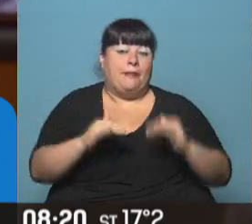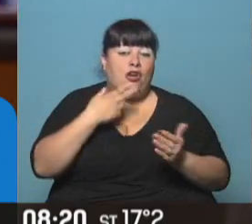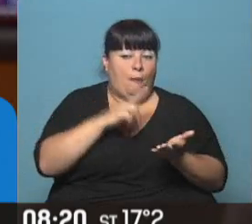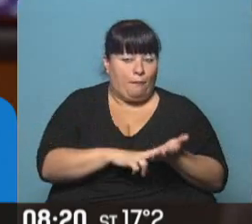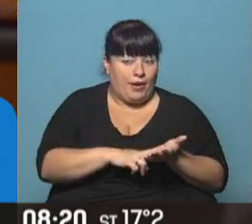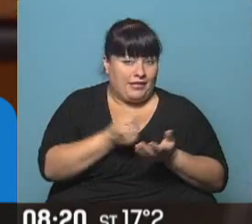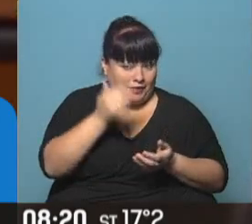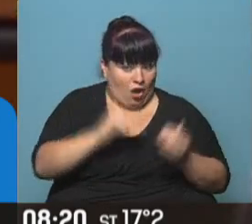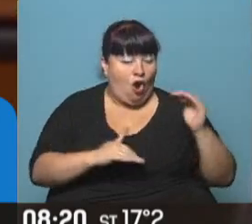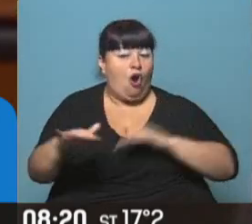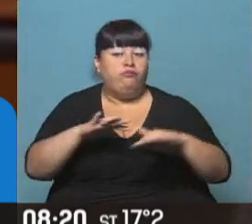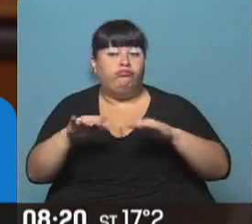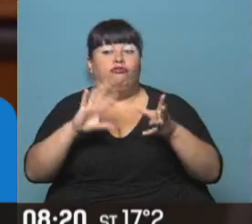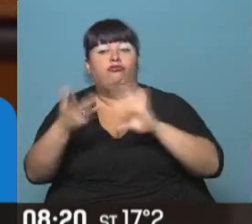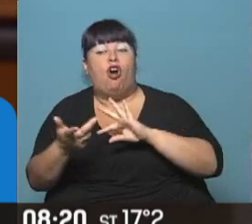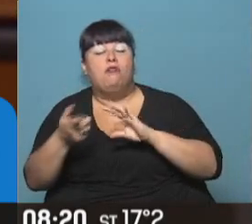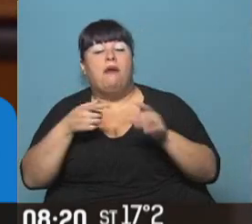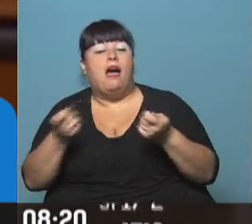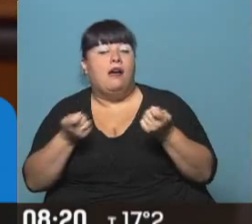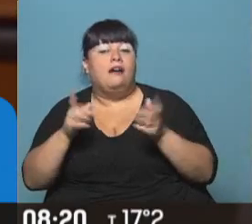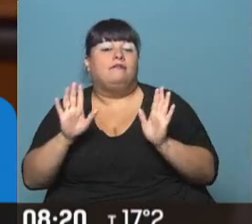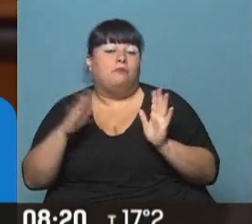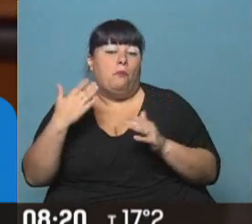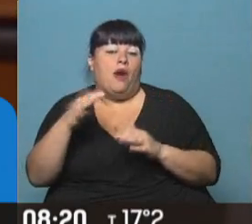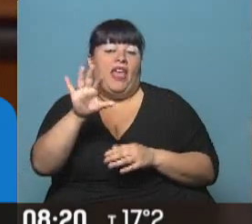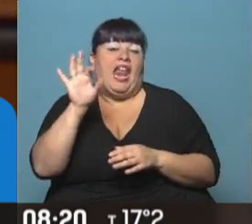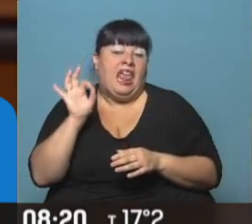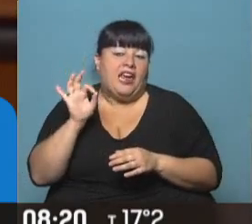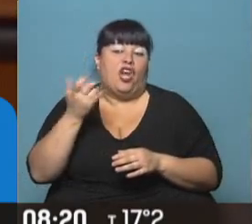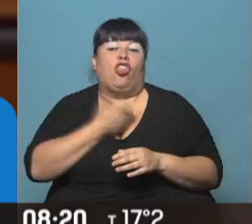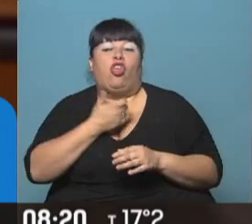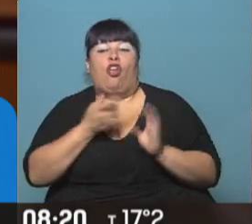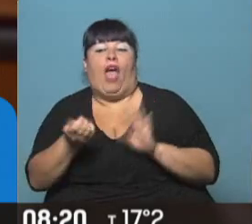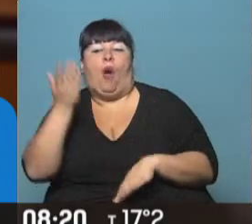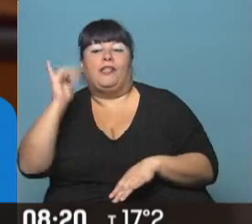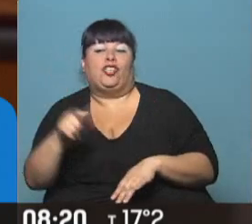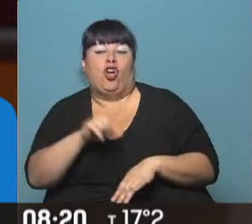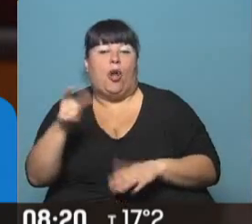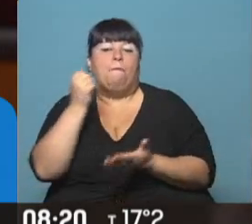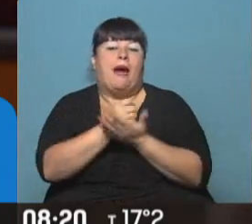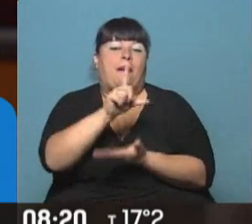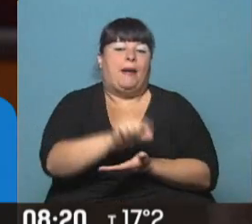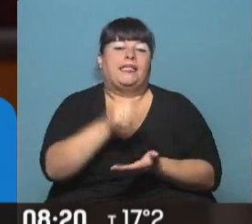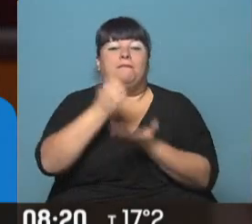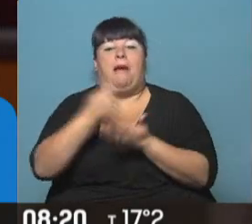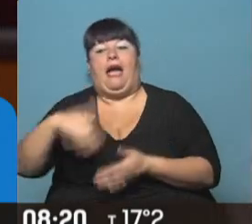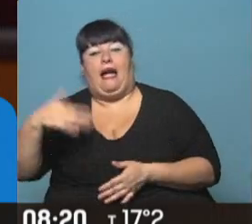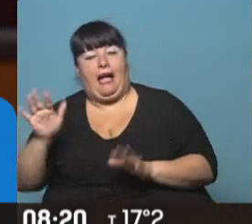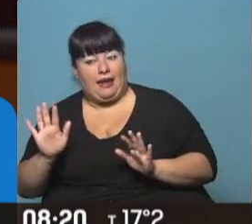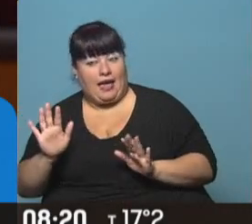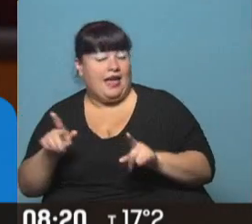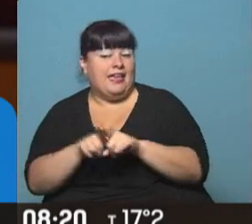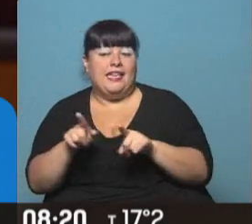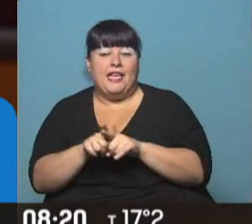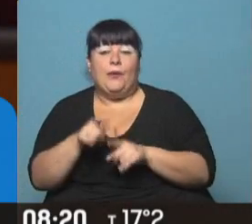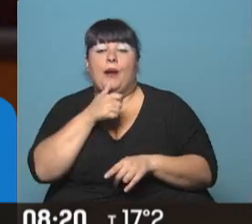precio o muevan de tal manera en la que puedan elegir en dónde se aumenta el precio o no, qué marcas más baratas o marcas más caras. Lo mismo